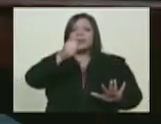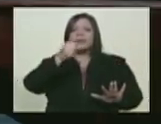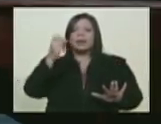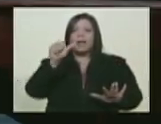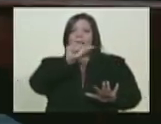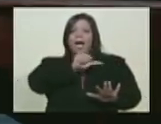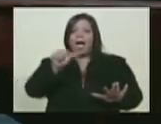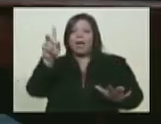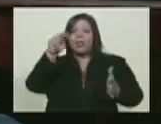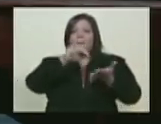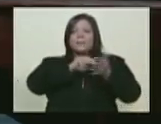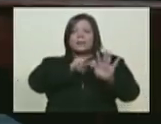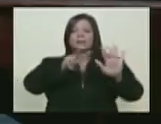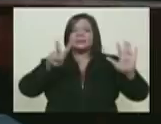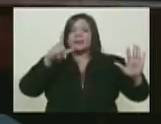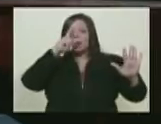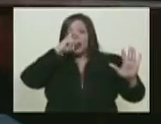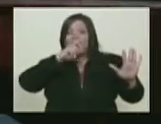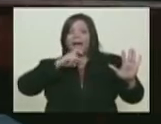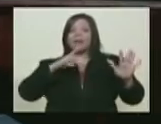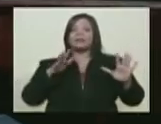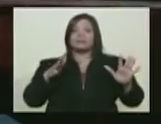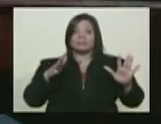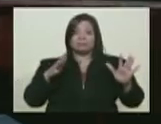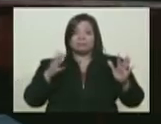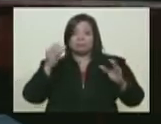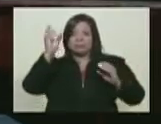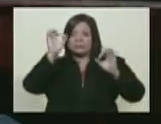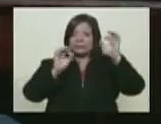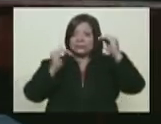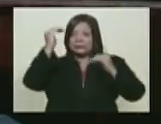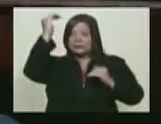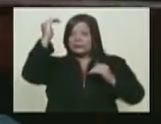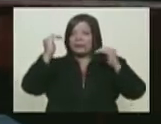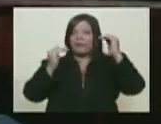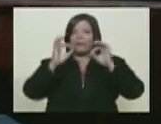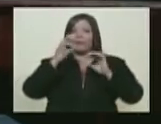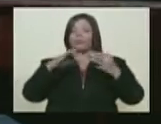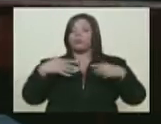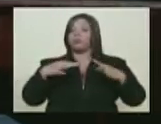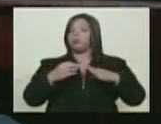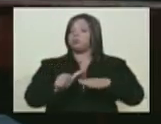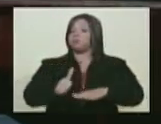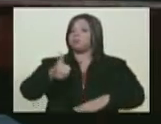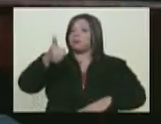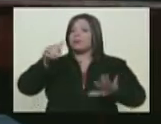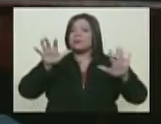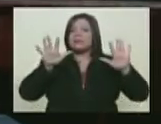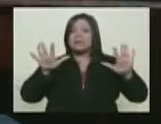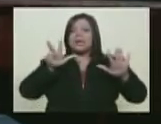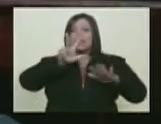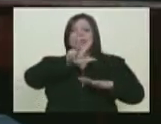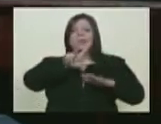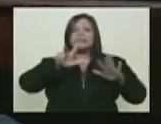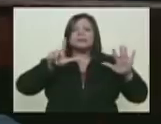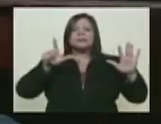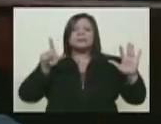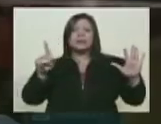va del año 2017. Sí. La cifra es altísima,